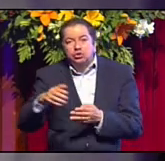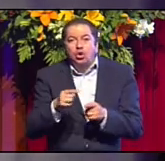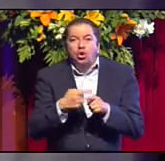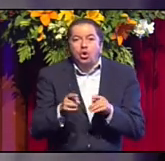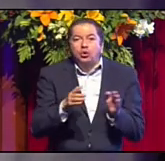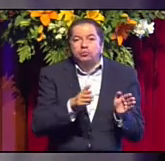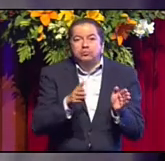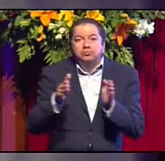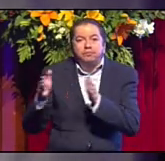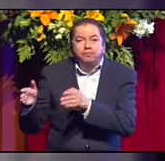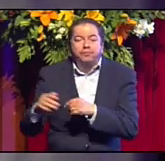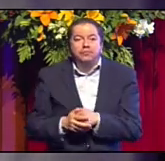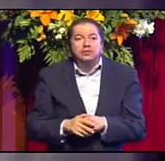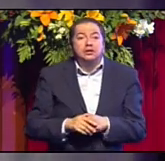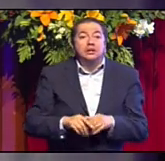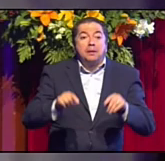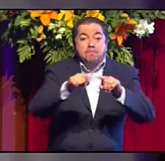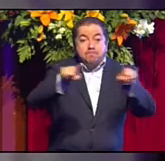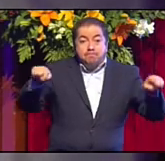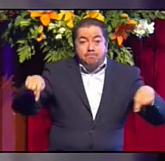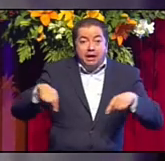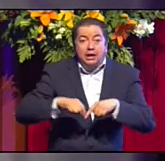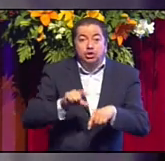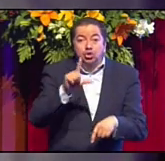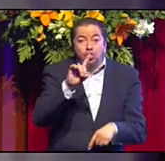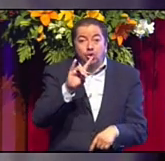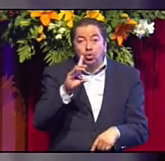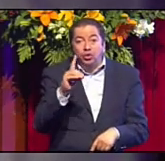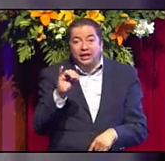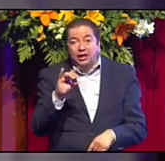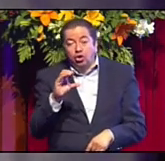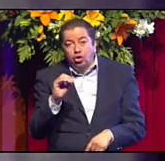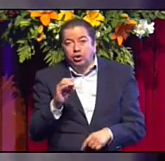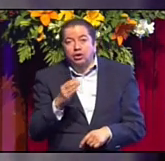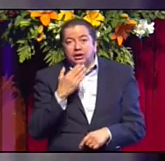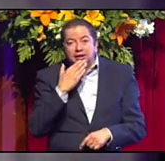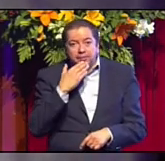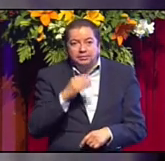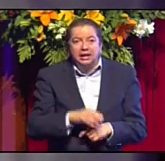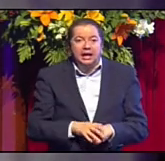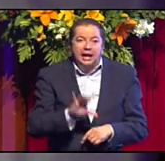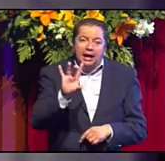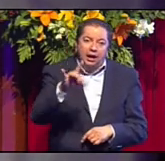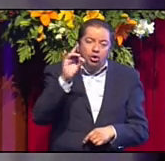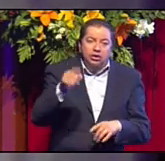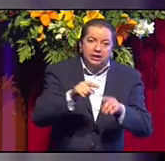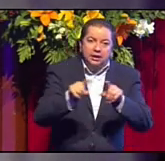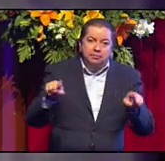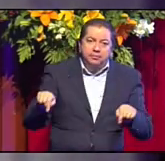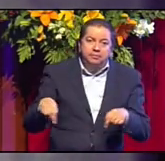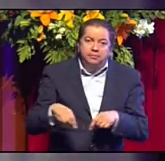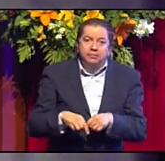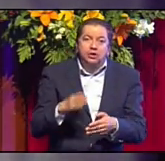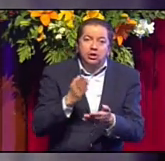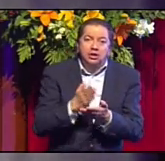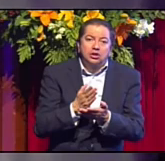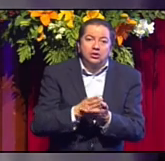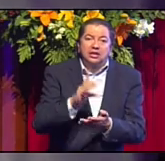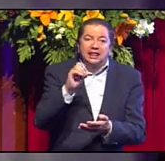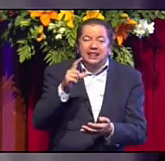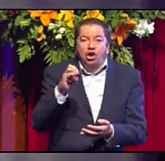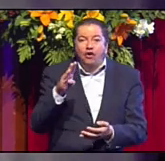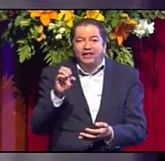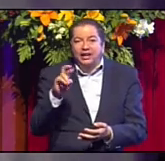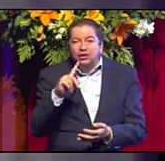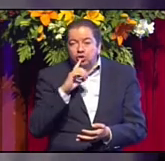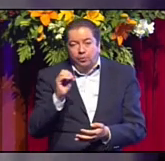del patio lúdico. Por Dios, qué importante encontrar en estos espacios. En el Colegio de Agoberto Campos